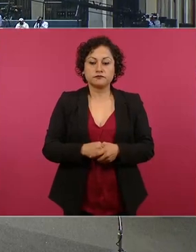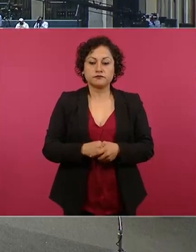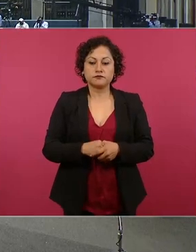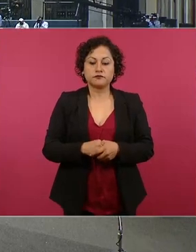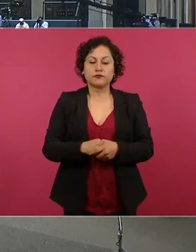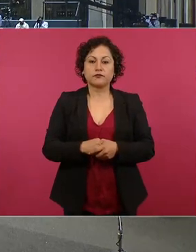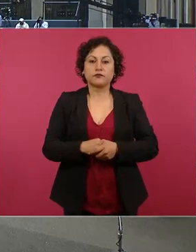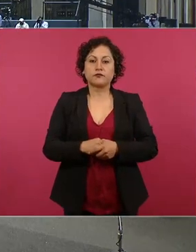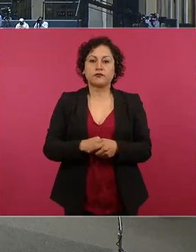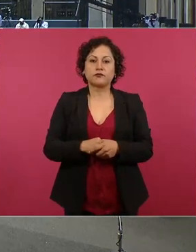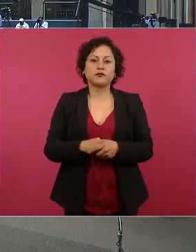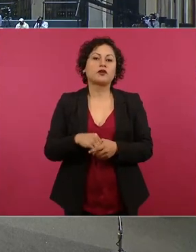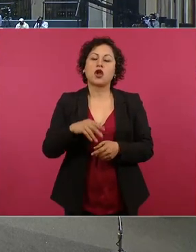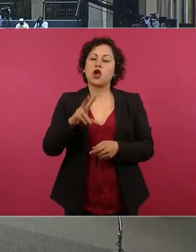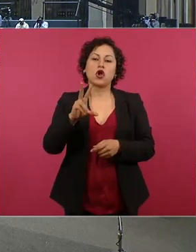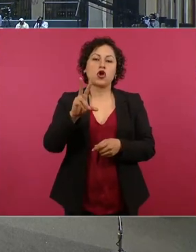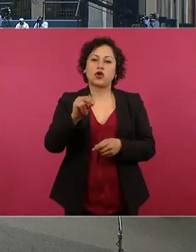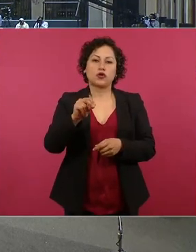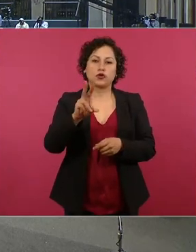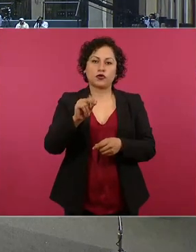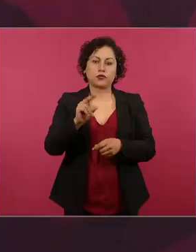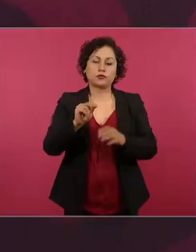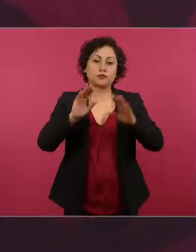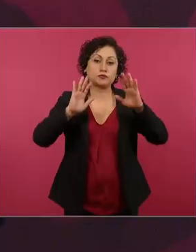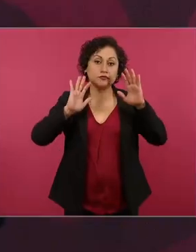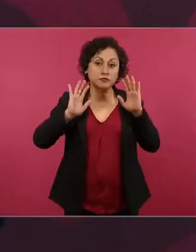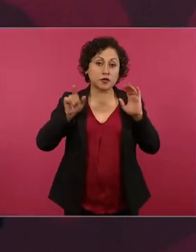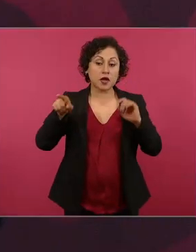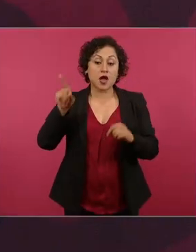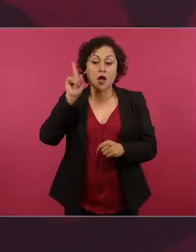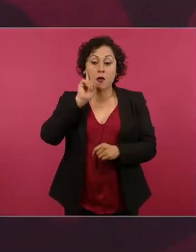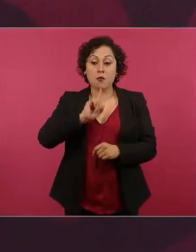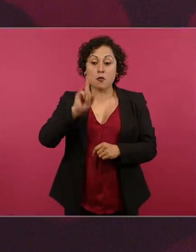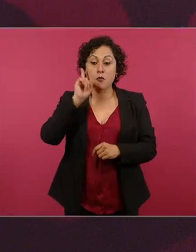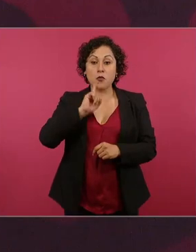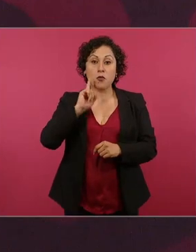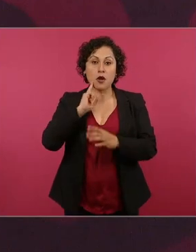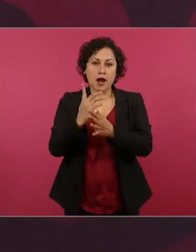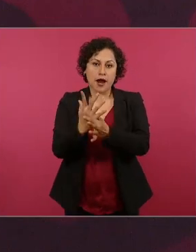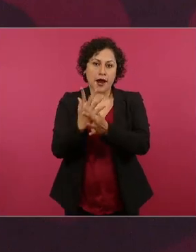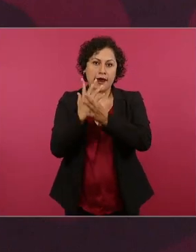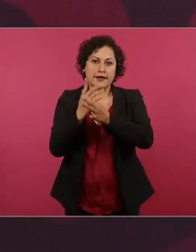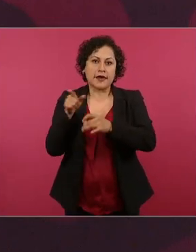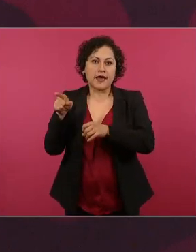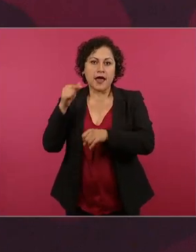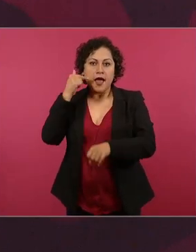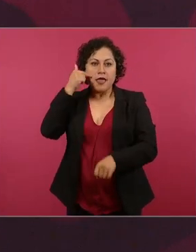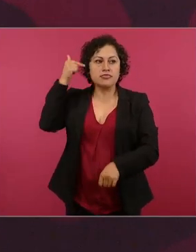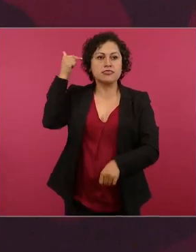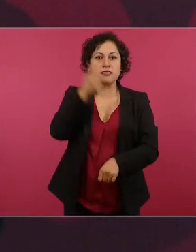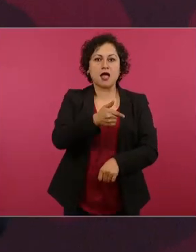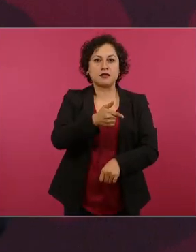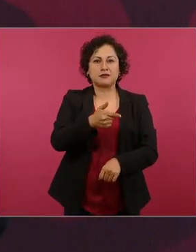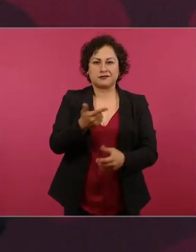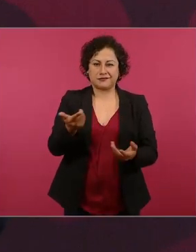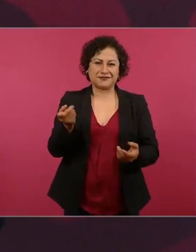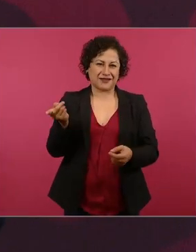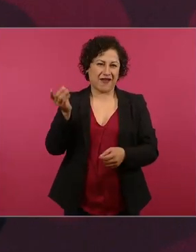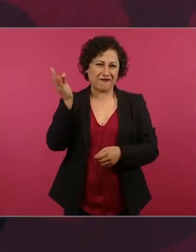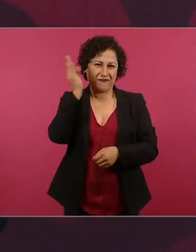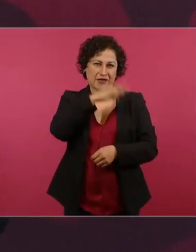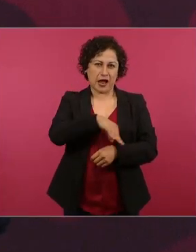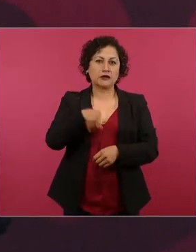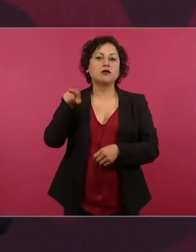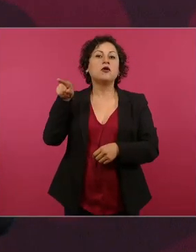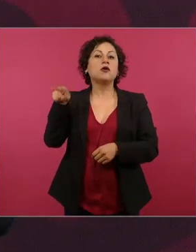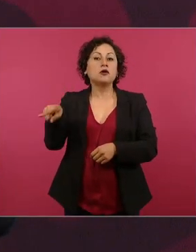No, ella da supuestamente su hallazgo, que como ya vimos fue un hallazgo falso, lo da a